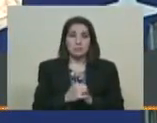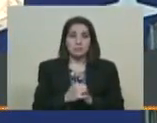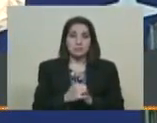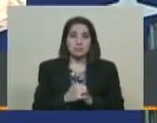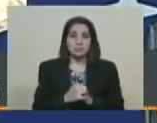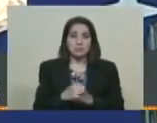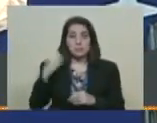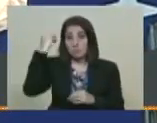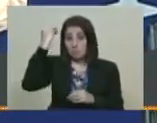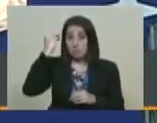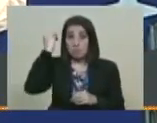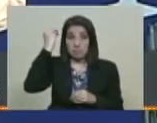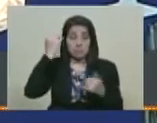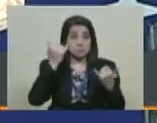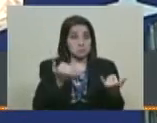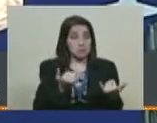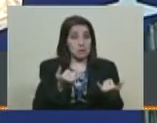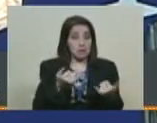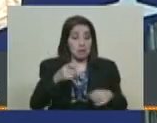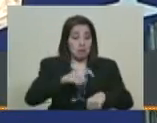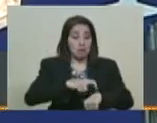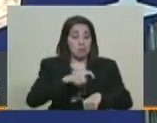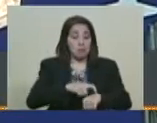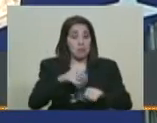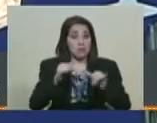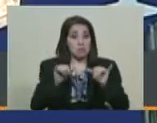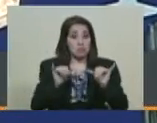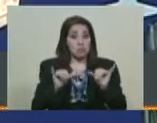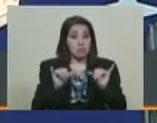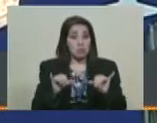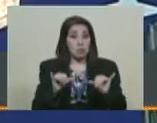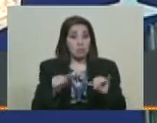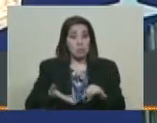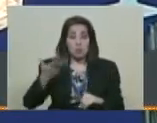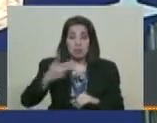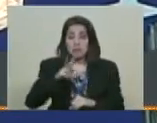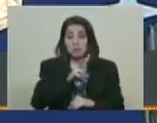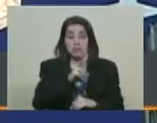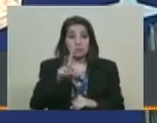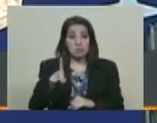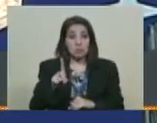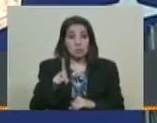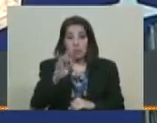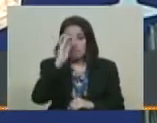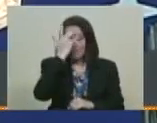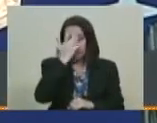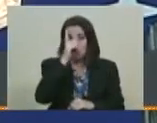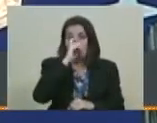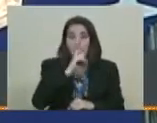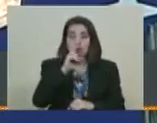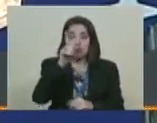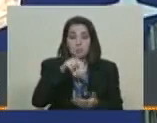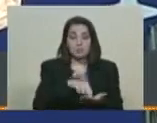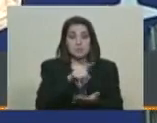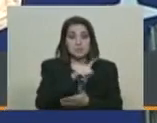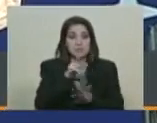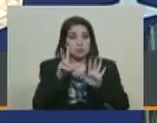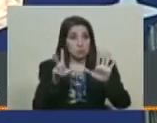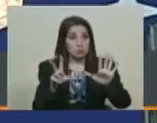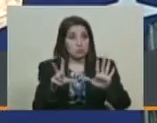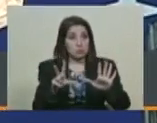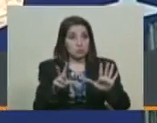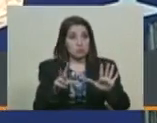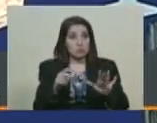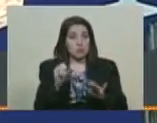que es el escenario, este escenario hoy del 21 de febrero del año 2018, para lanzar